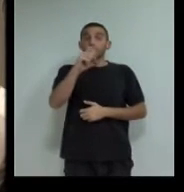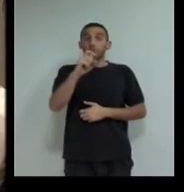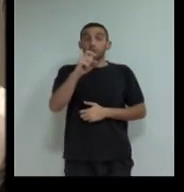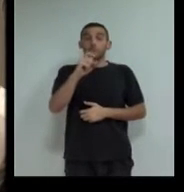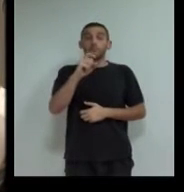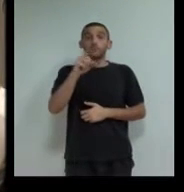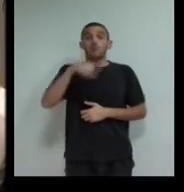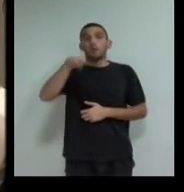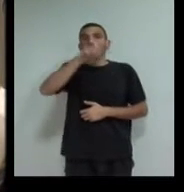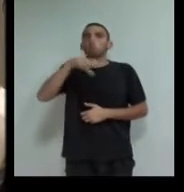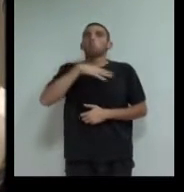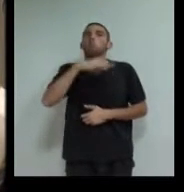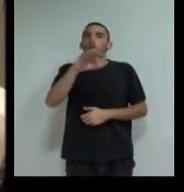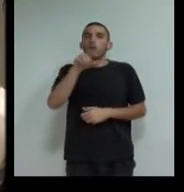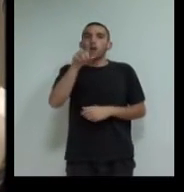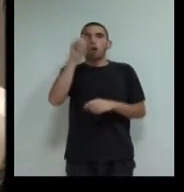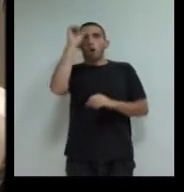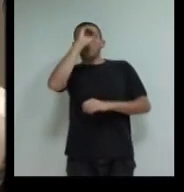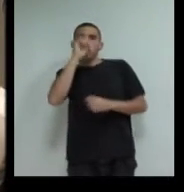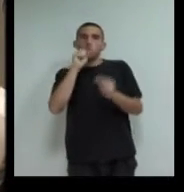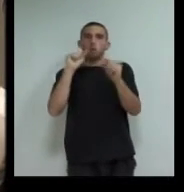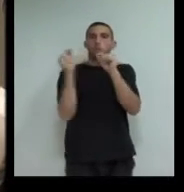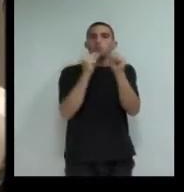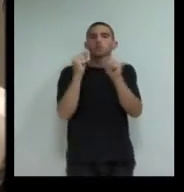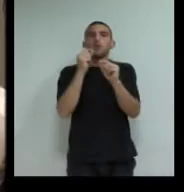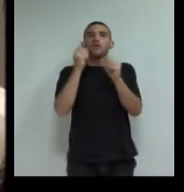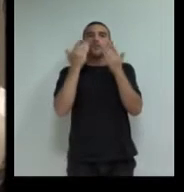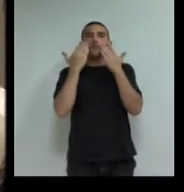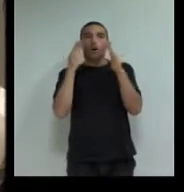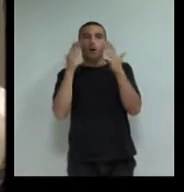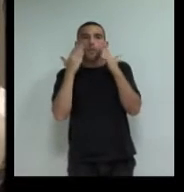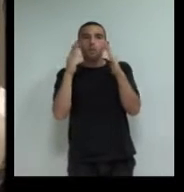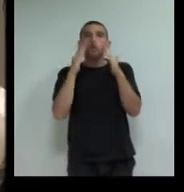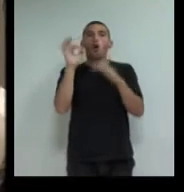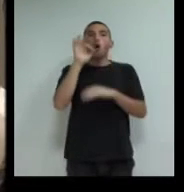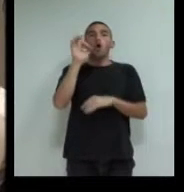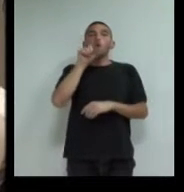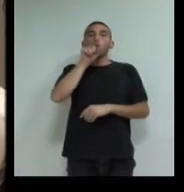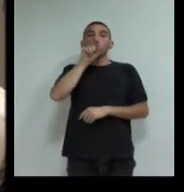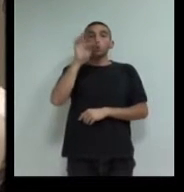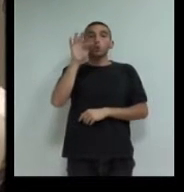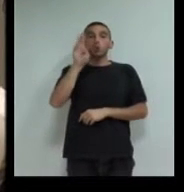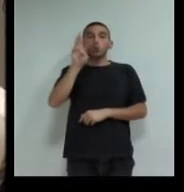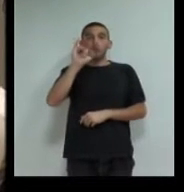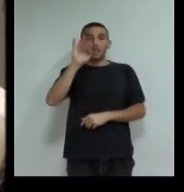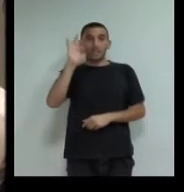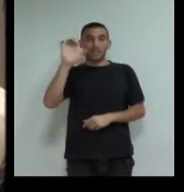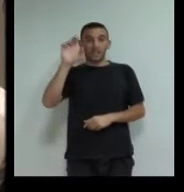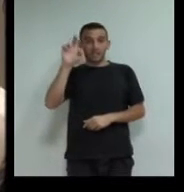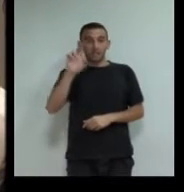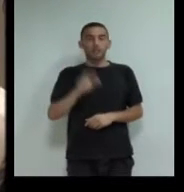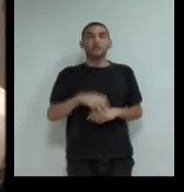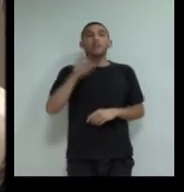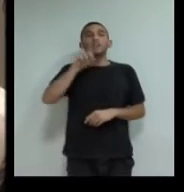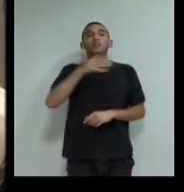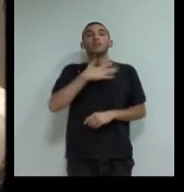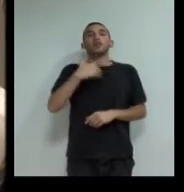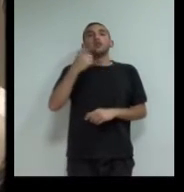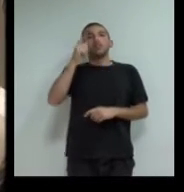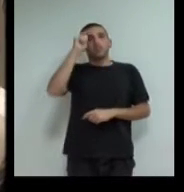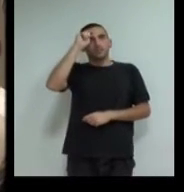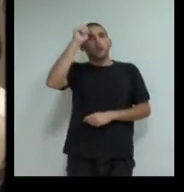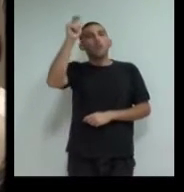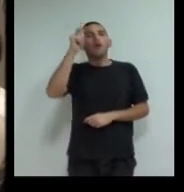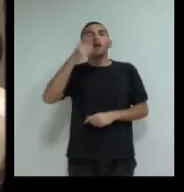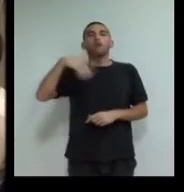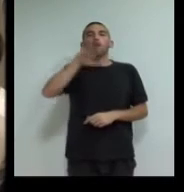que podéis opinar participando a través de Facebook y a través de Twitter. Quiero saludar también